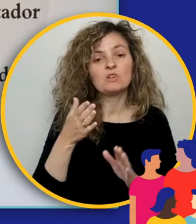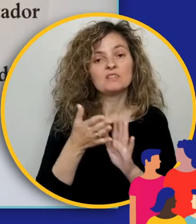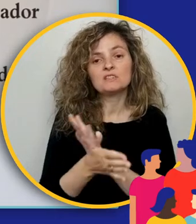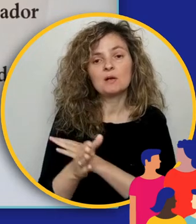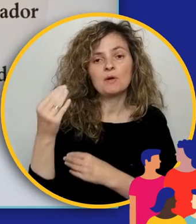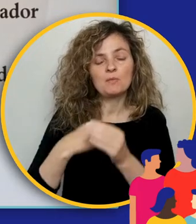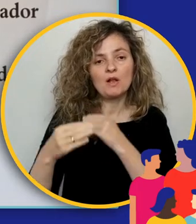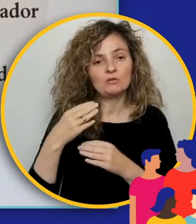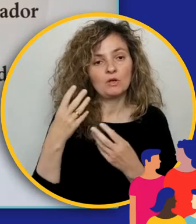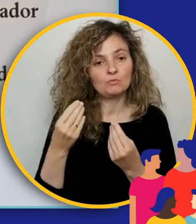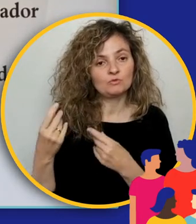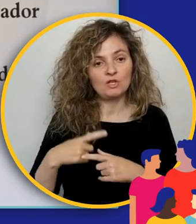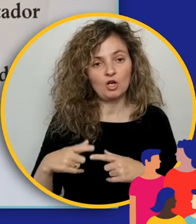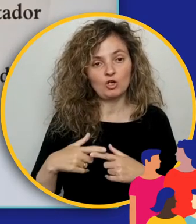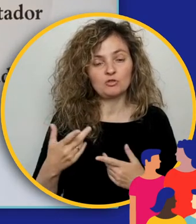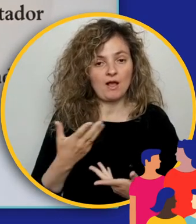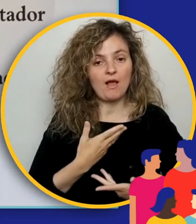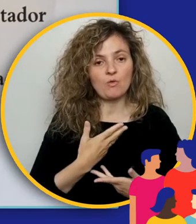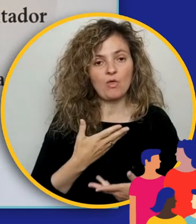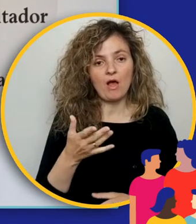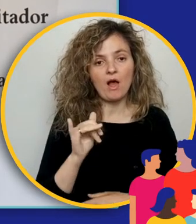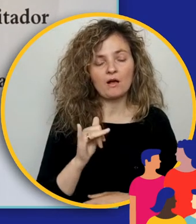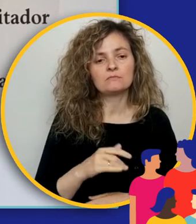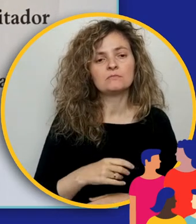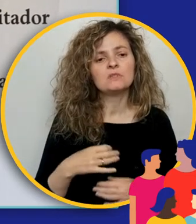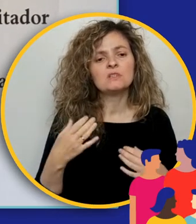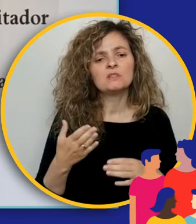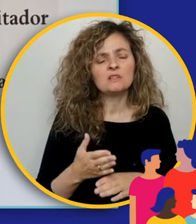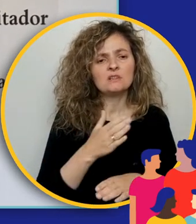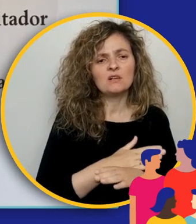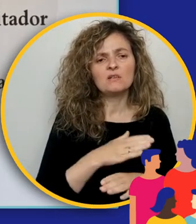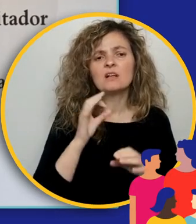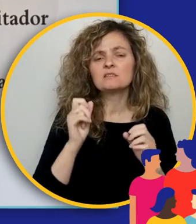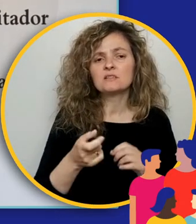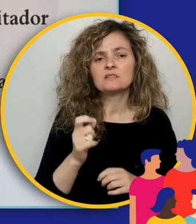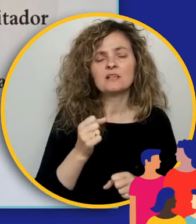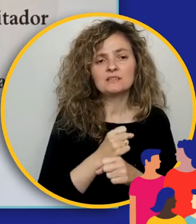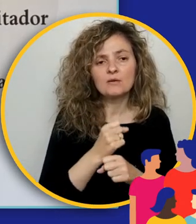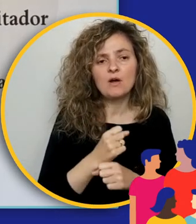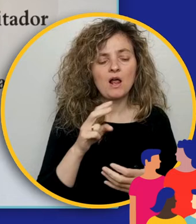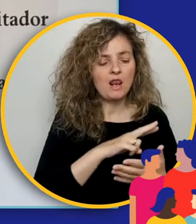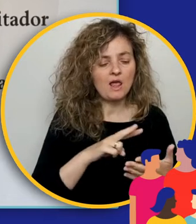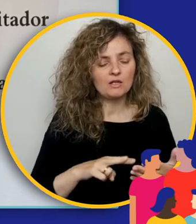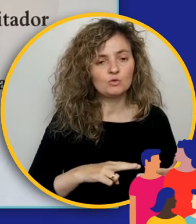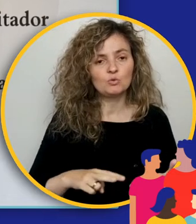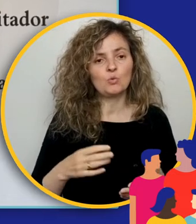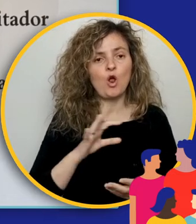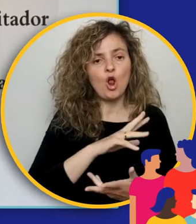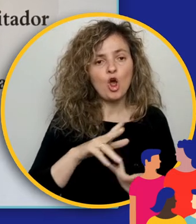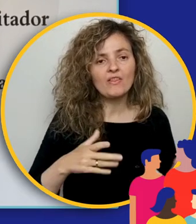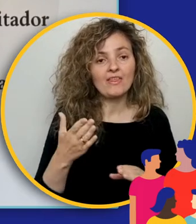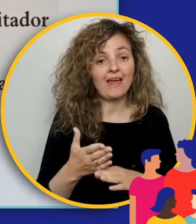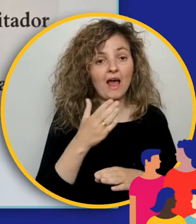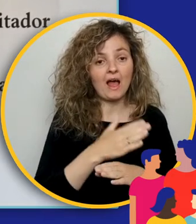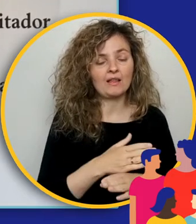preguntar muchas cosas, y anteriormente pues, normalmente trabajamos haciendo alguna lectura previa o una